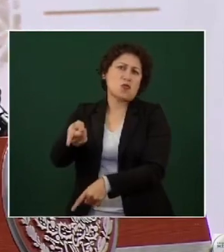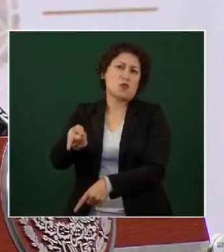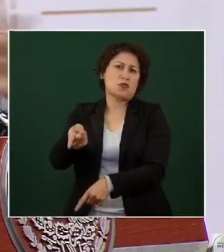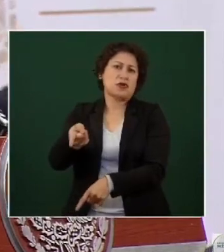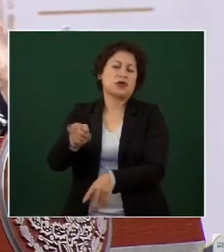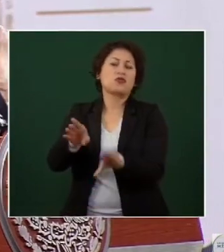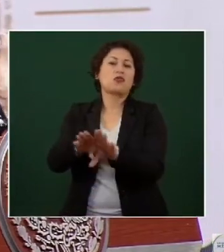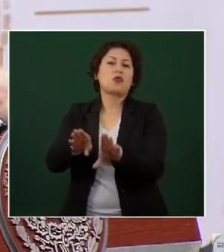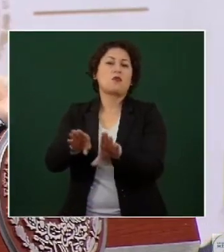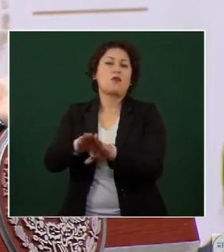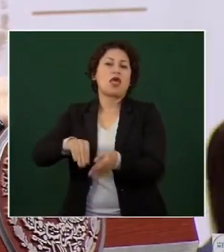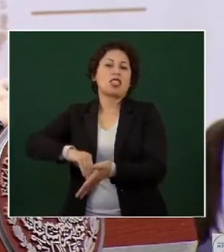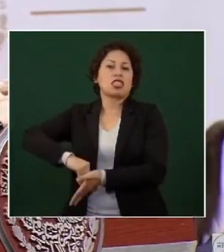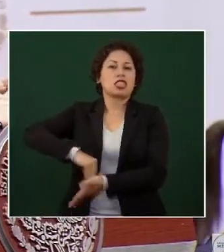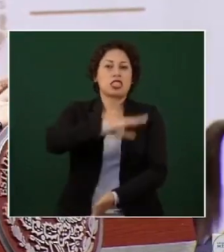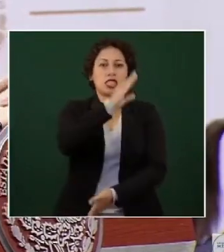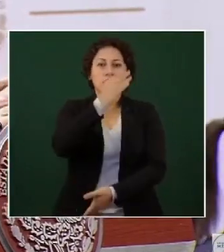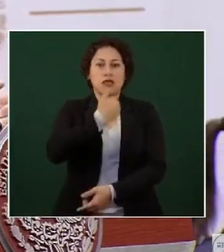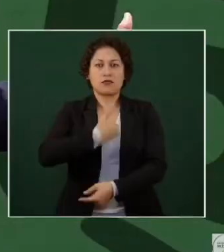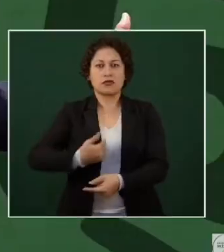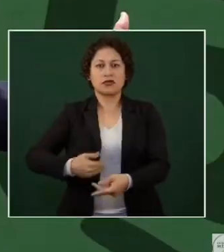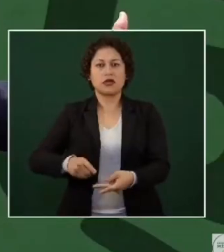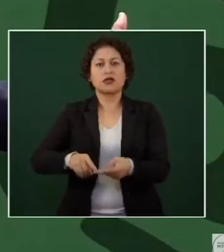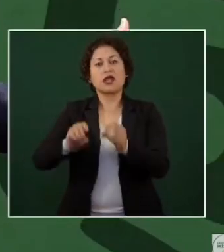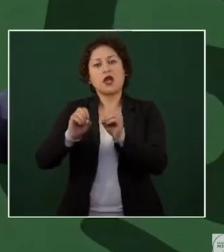destituyen, reprimen.